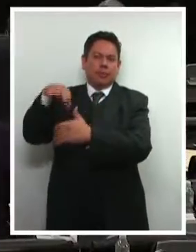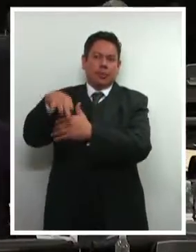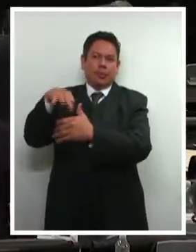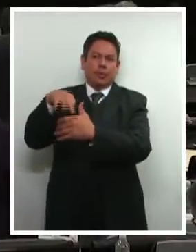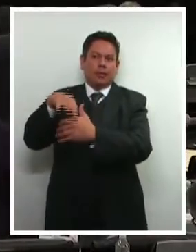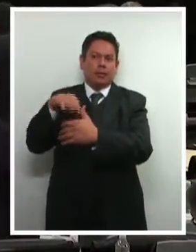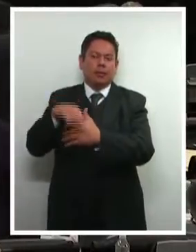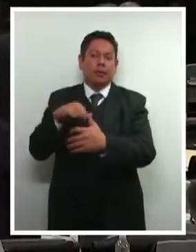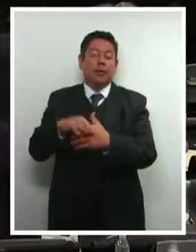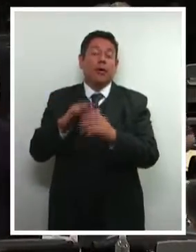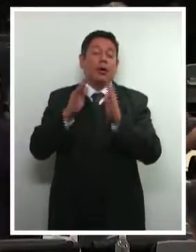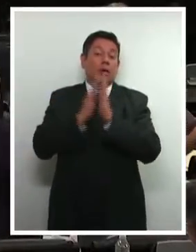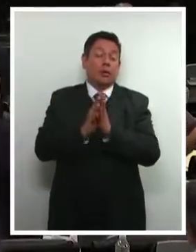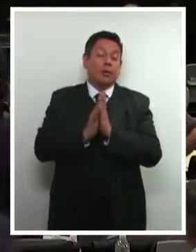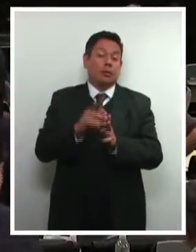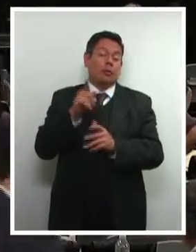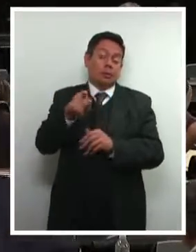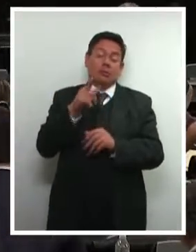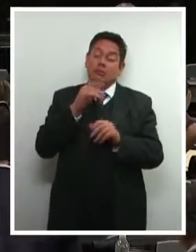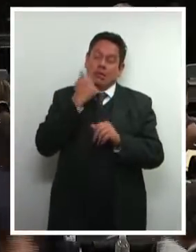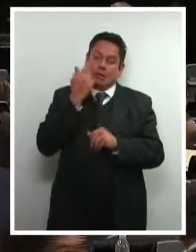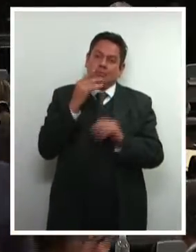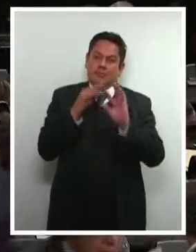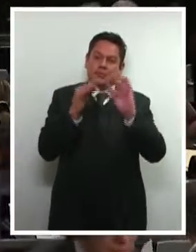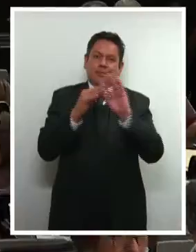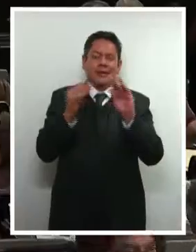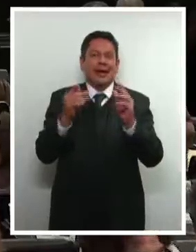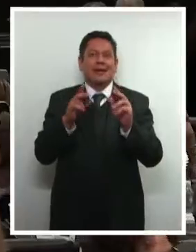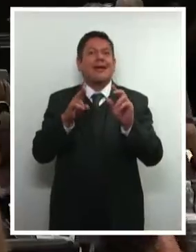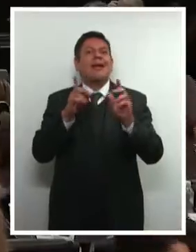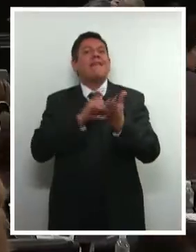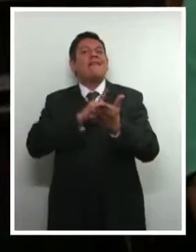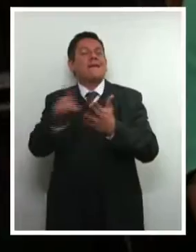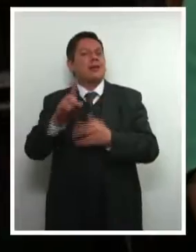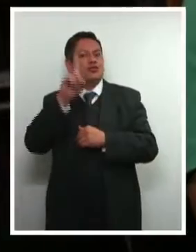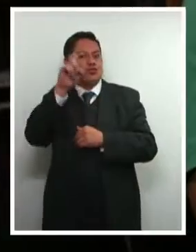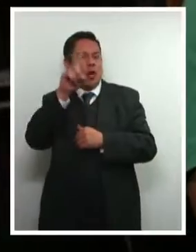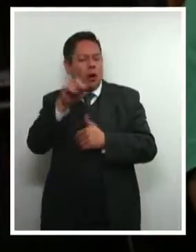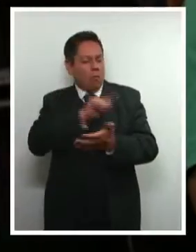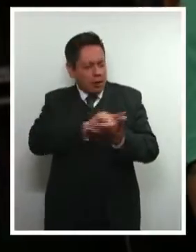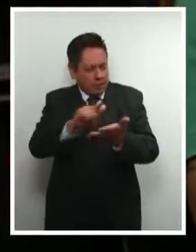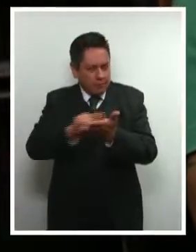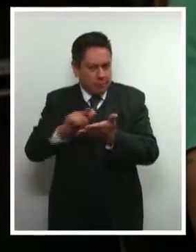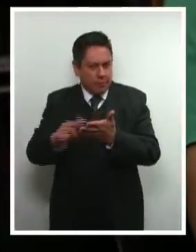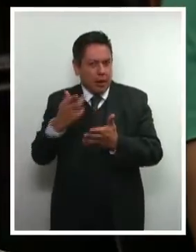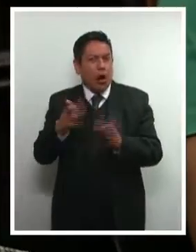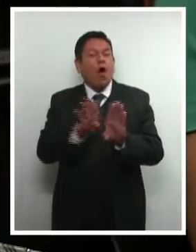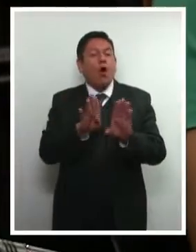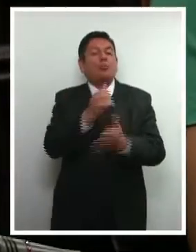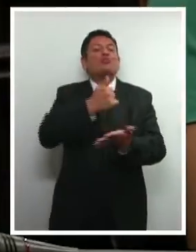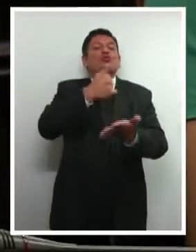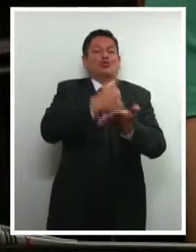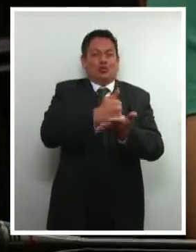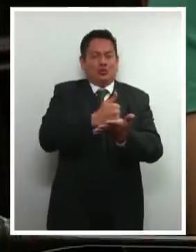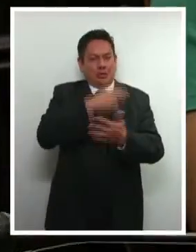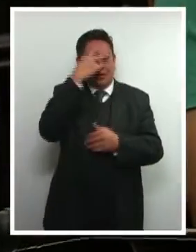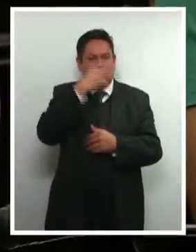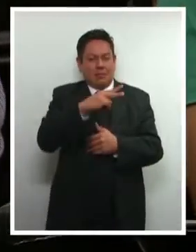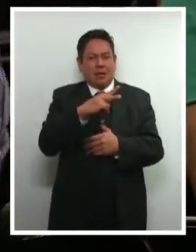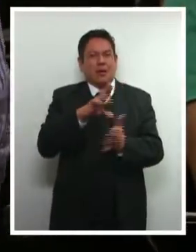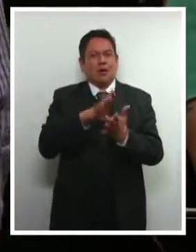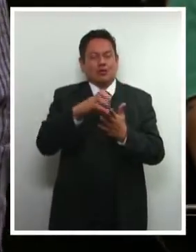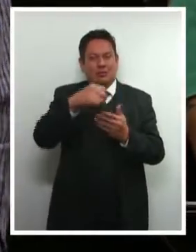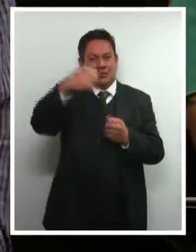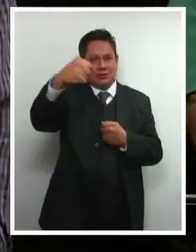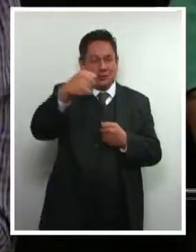déjenme hablarles sobre este derecho al agua y a su saneamiento de acuerdo al proyecto de Constitución de la Ciudad de México.